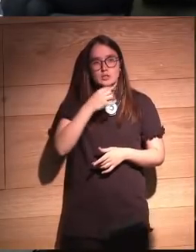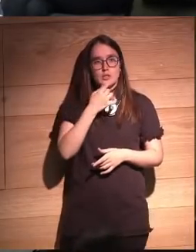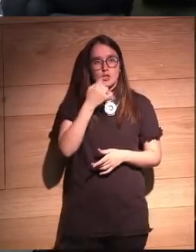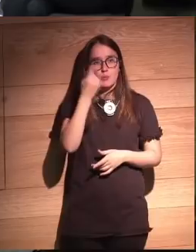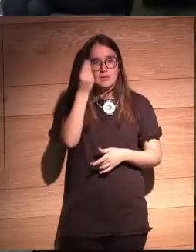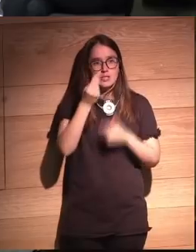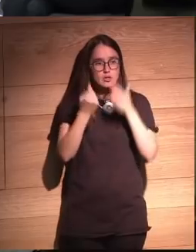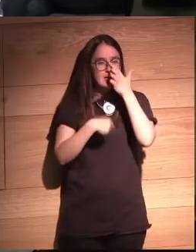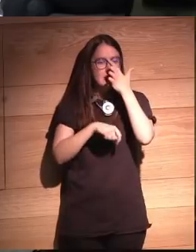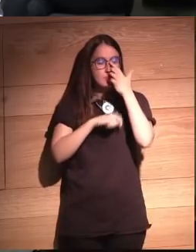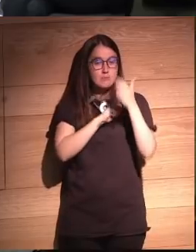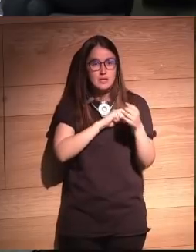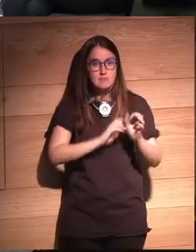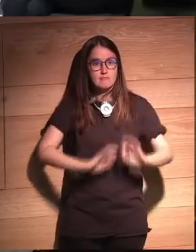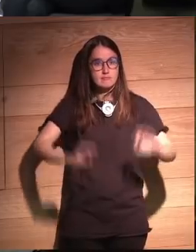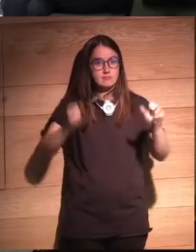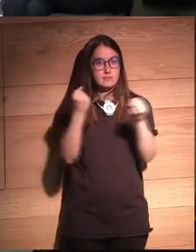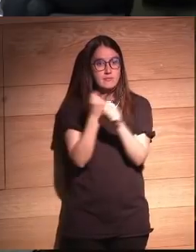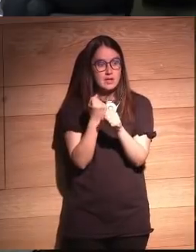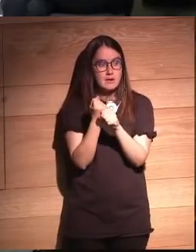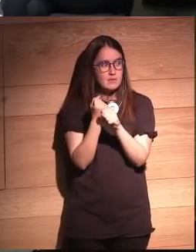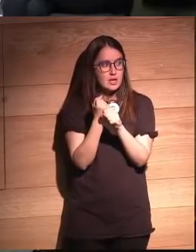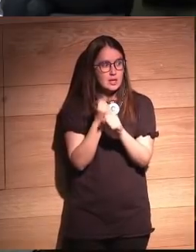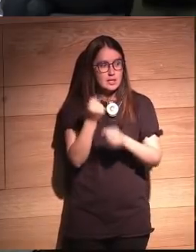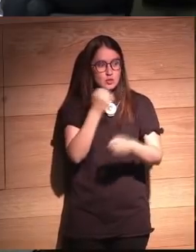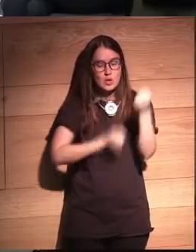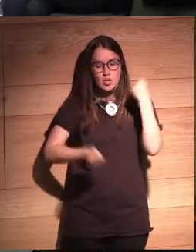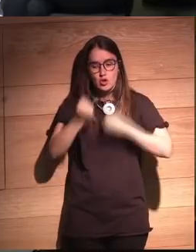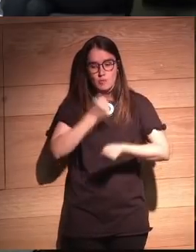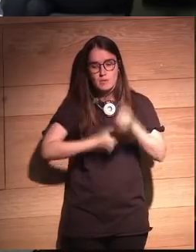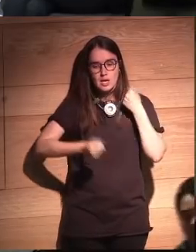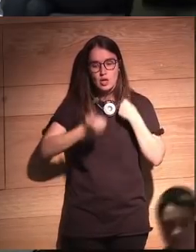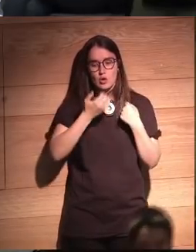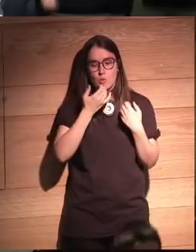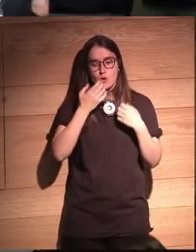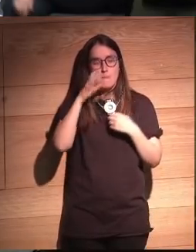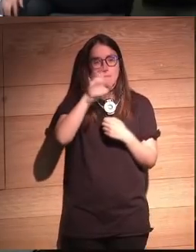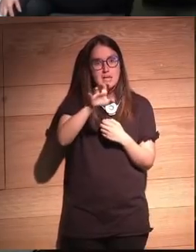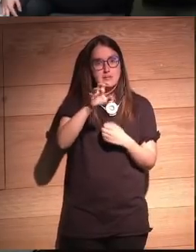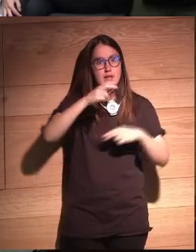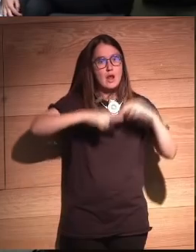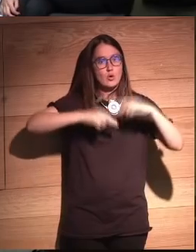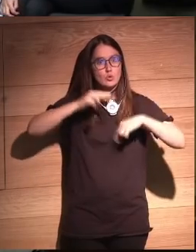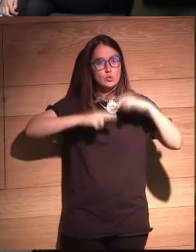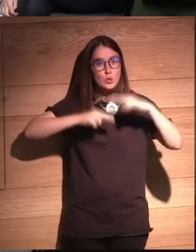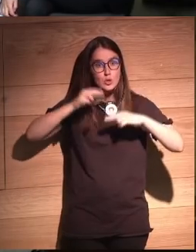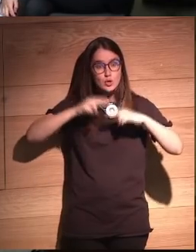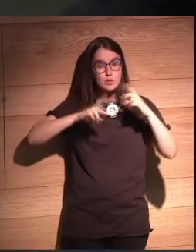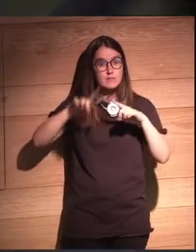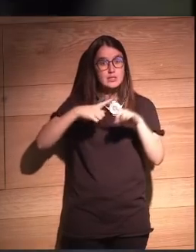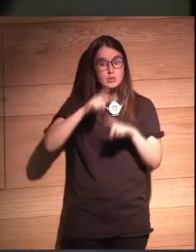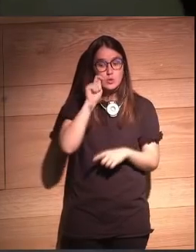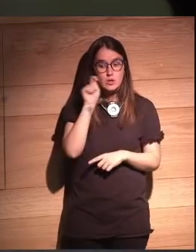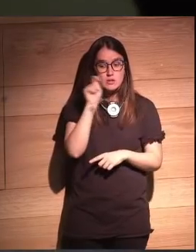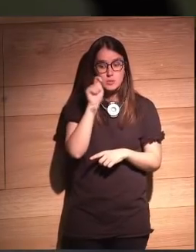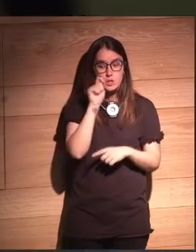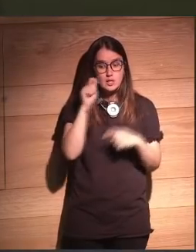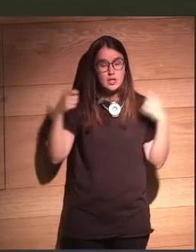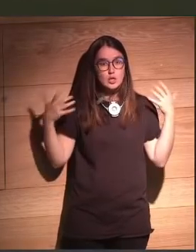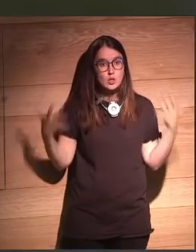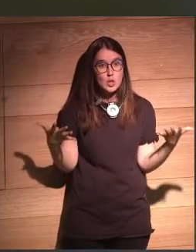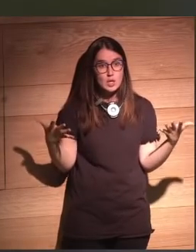se dedica, sobre todo en gran parte de su economía como país, a la construcción y al turismo, y entonces